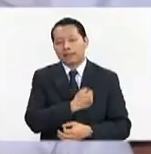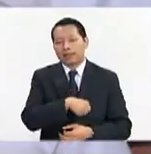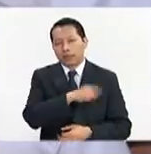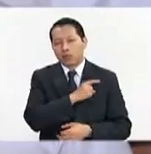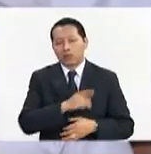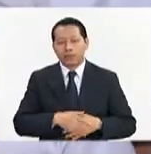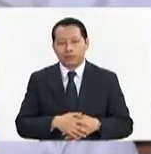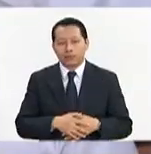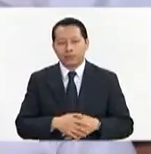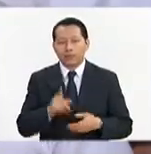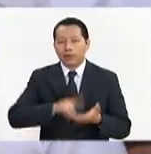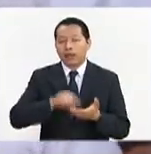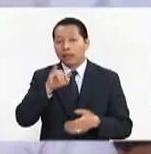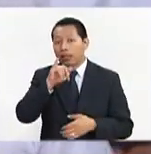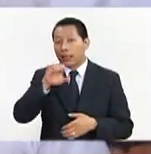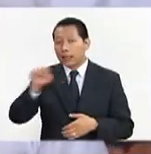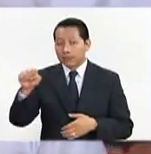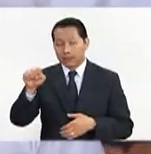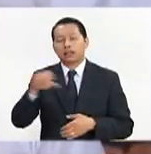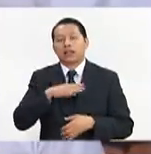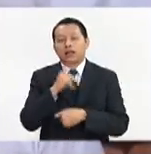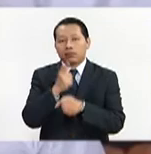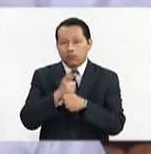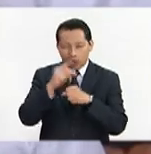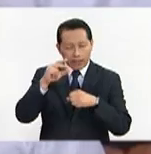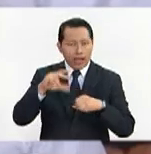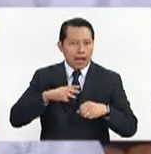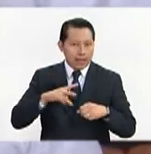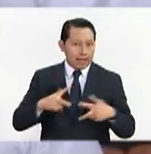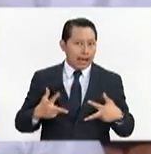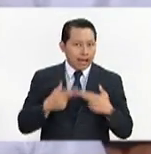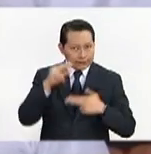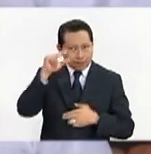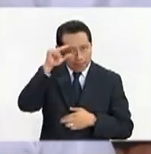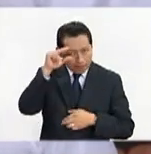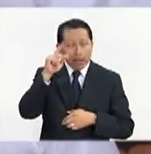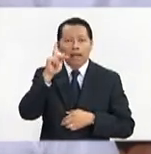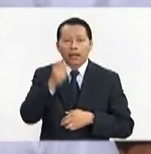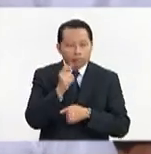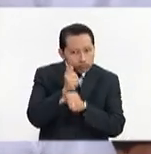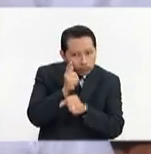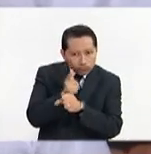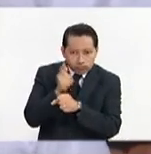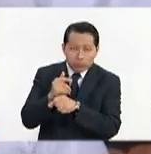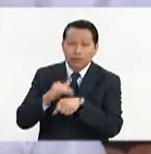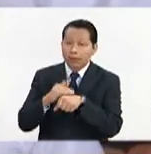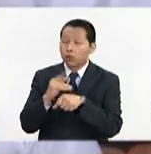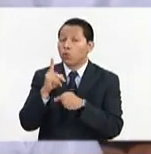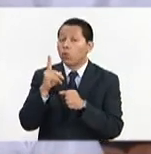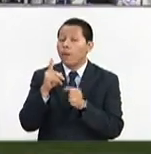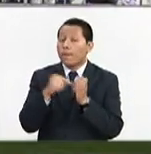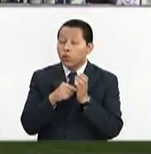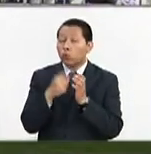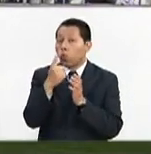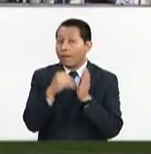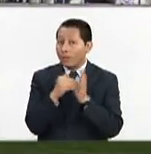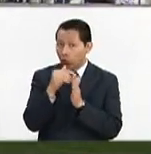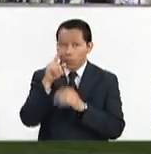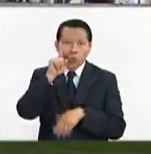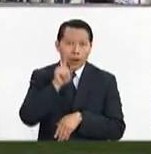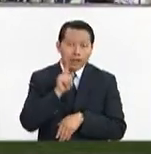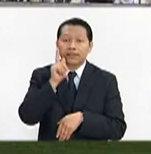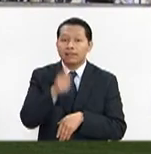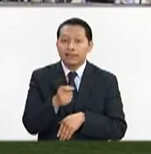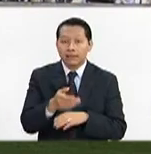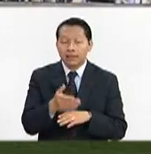En el IMSS, la detección de cáncer de mama se incrementó en 1.1 millones de mujeres, pasando